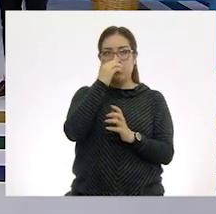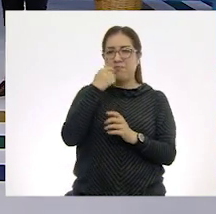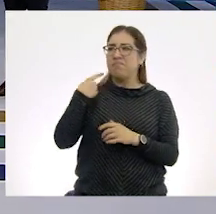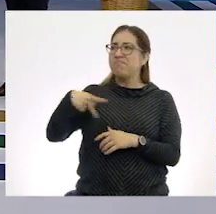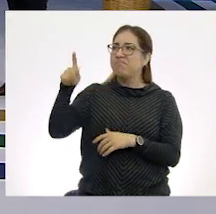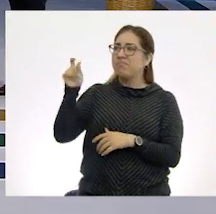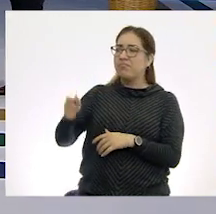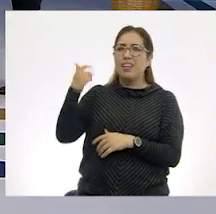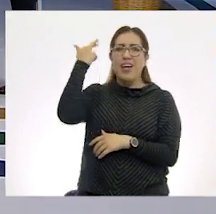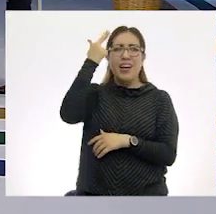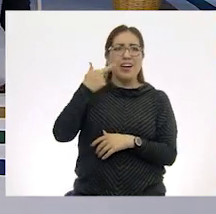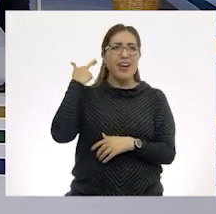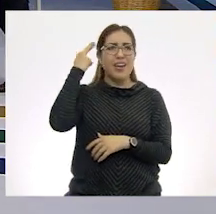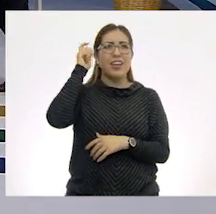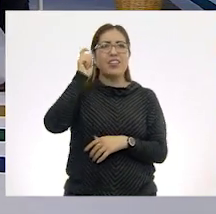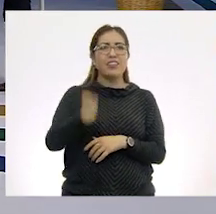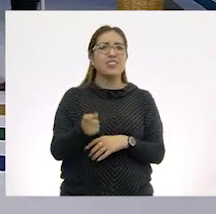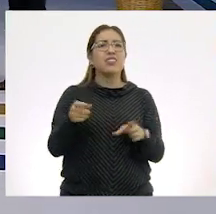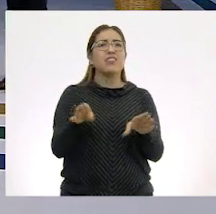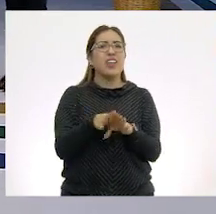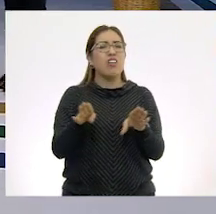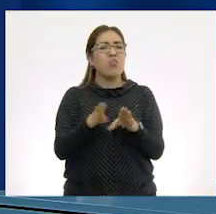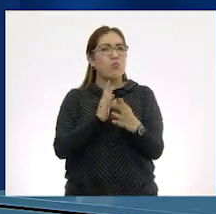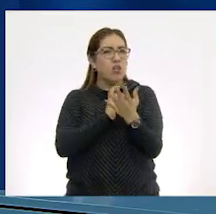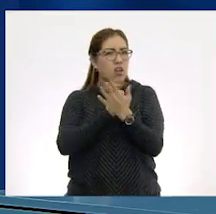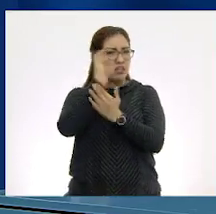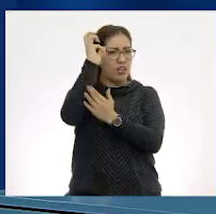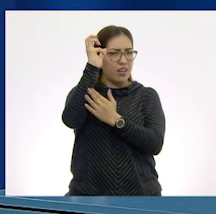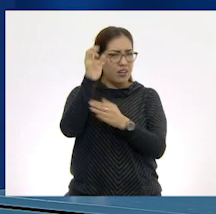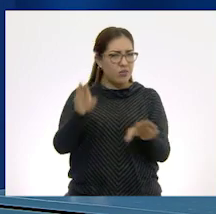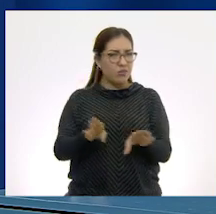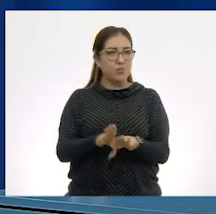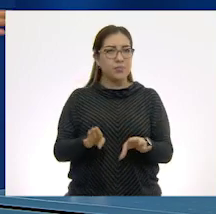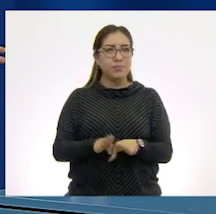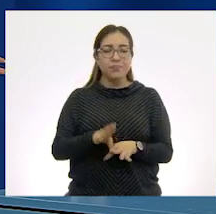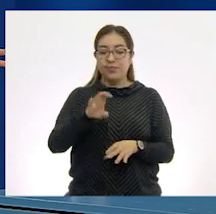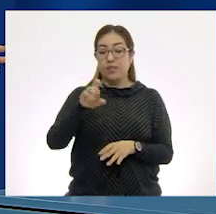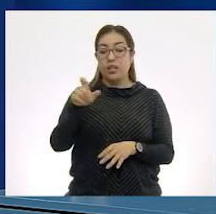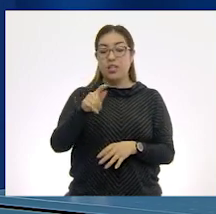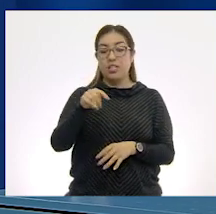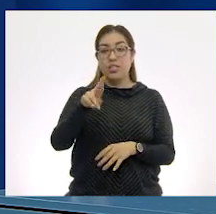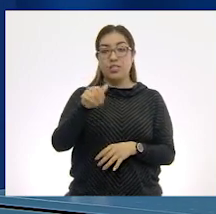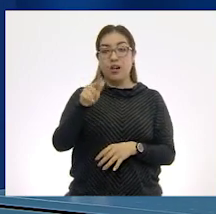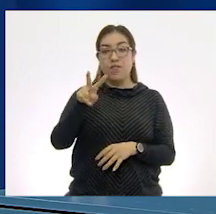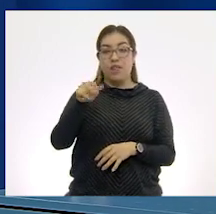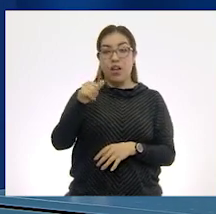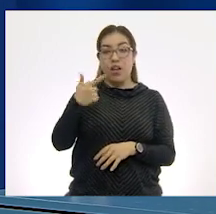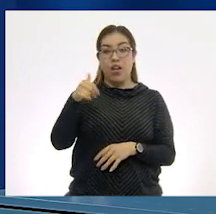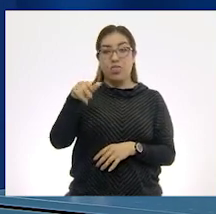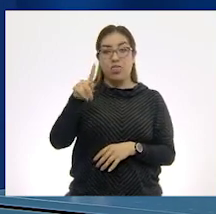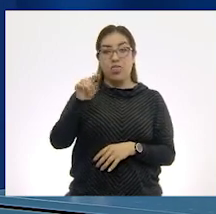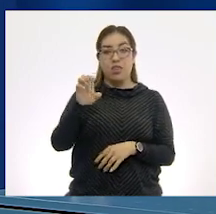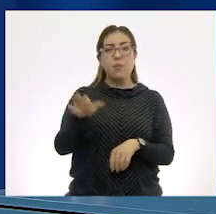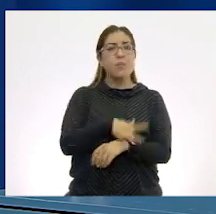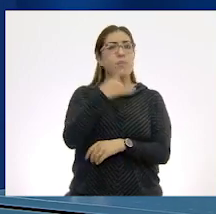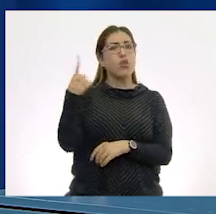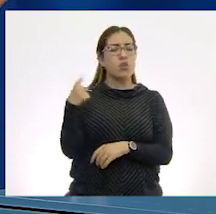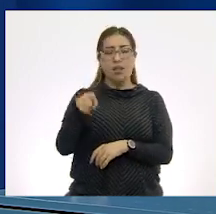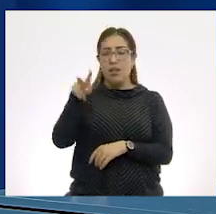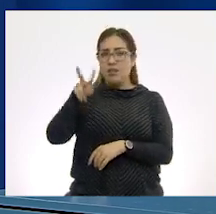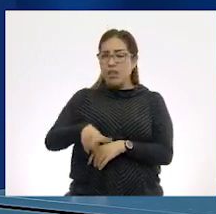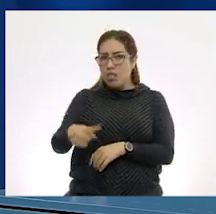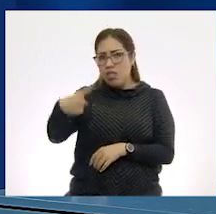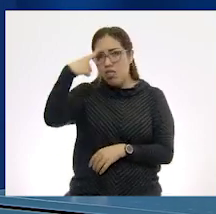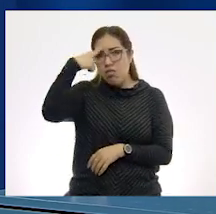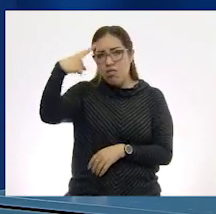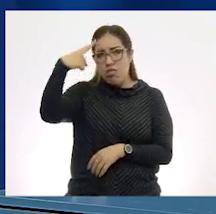el emperador era extravagante? Bueno, digo que fue extravagante porque estaba obsesionado con